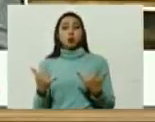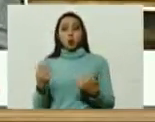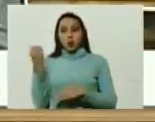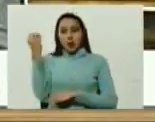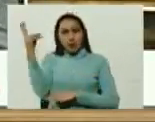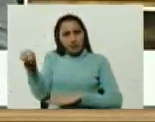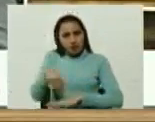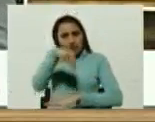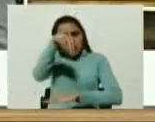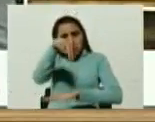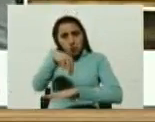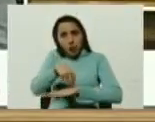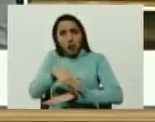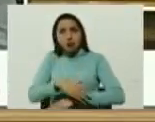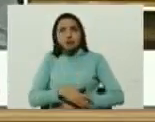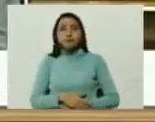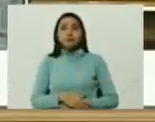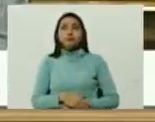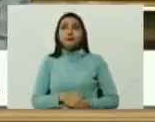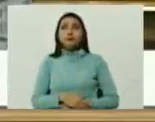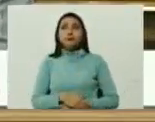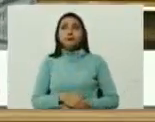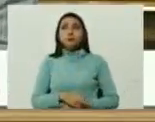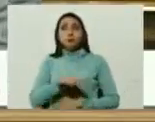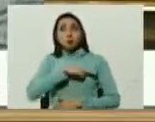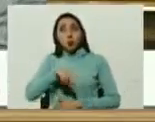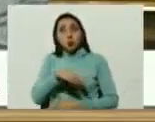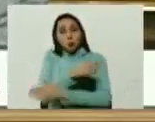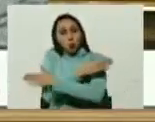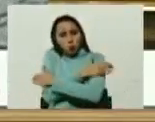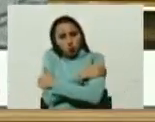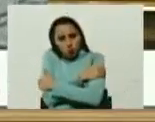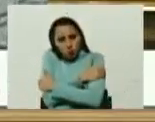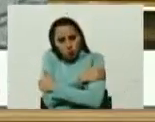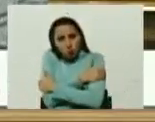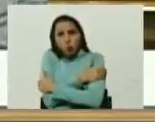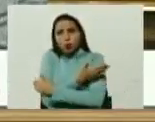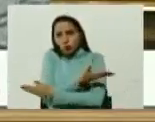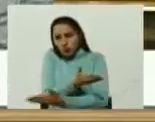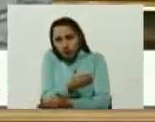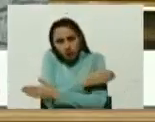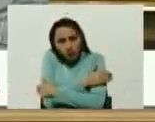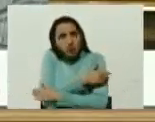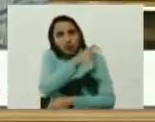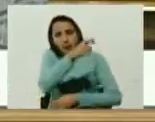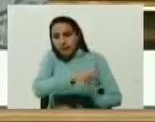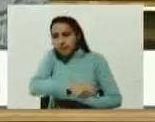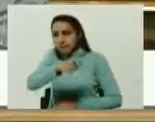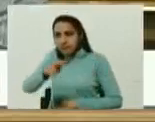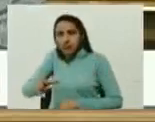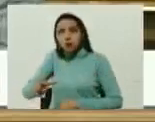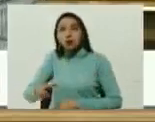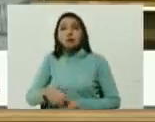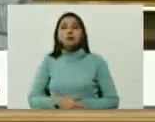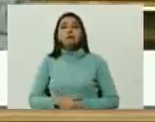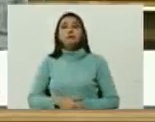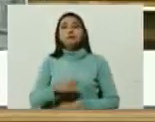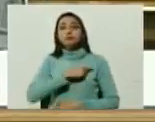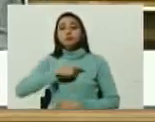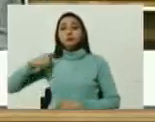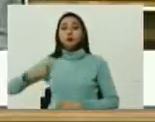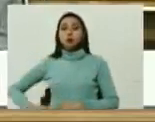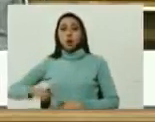nacional nuestro abrazo de salutación y felicitación al pueblo chino